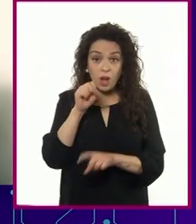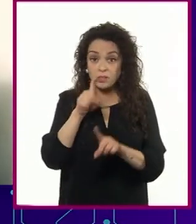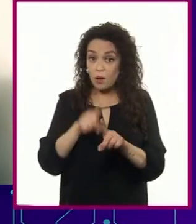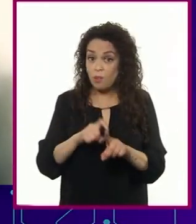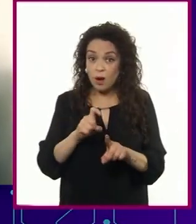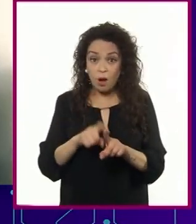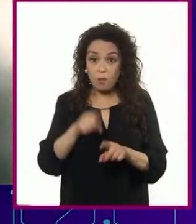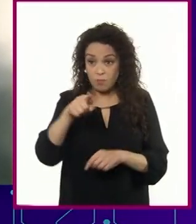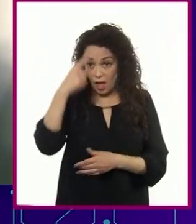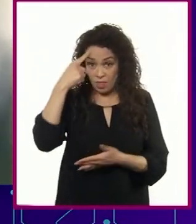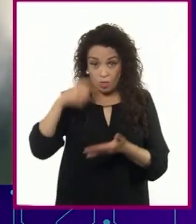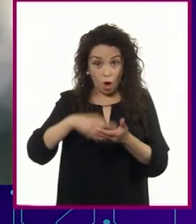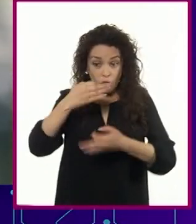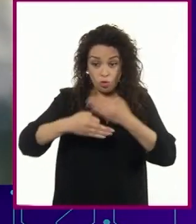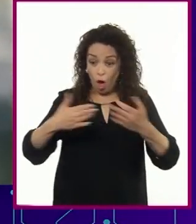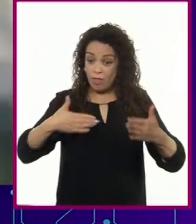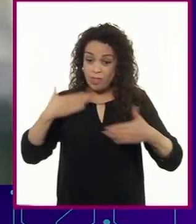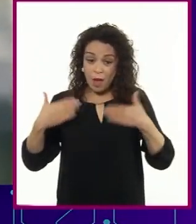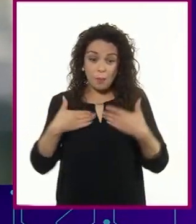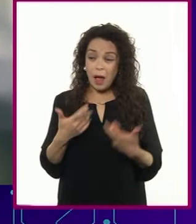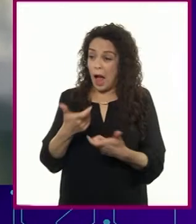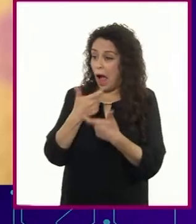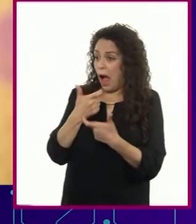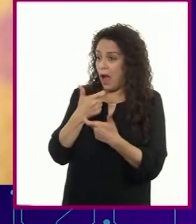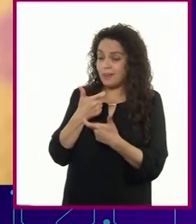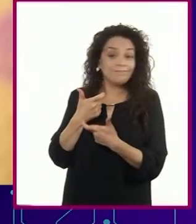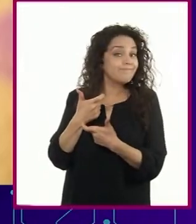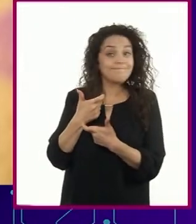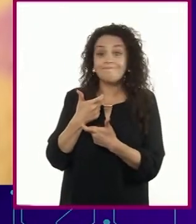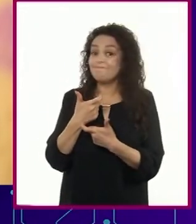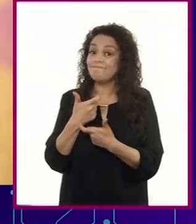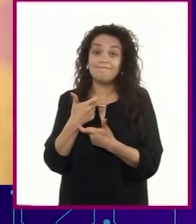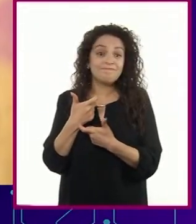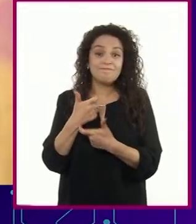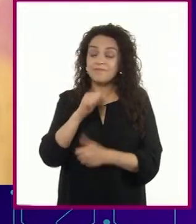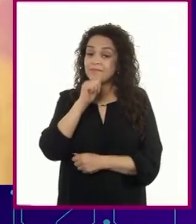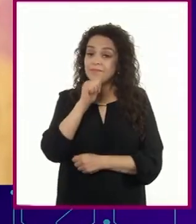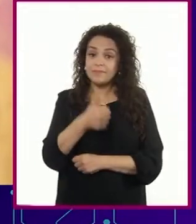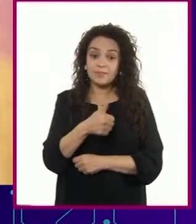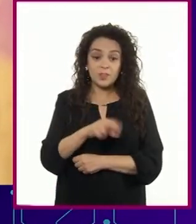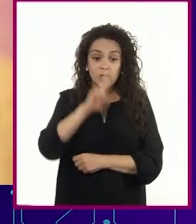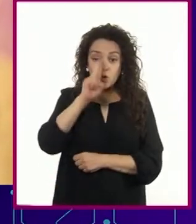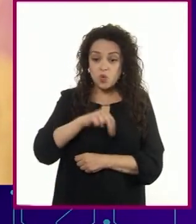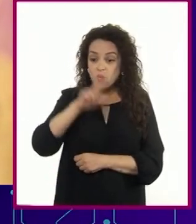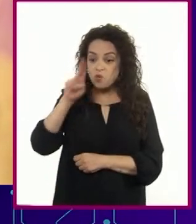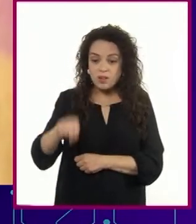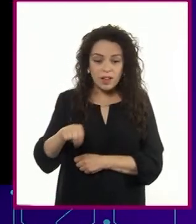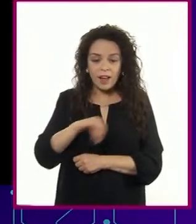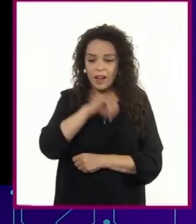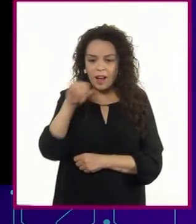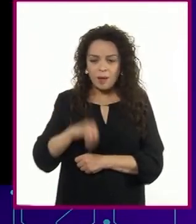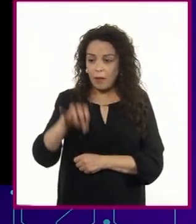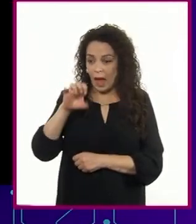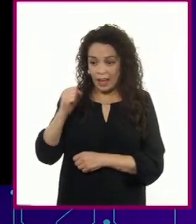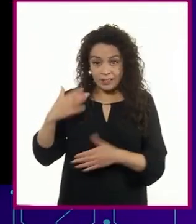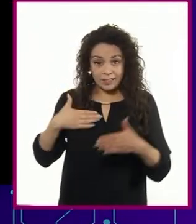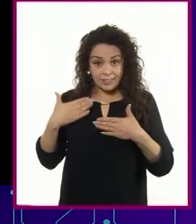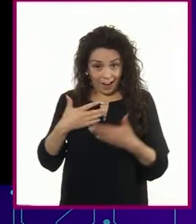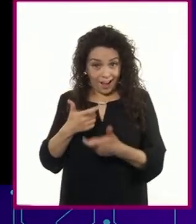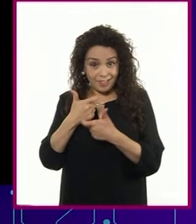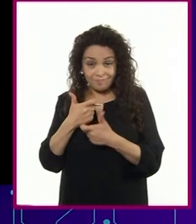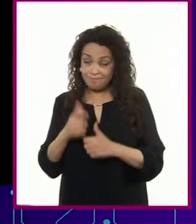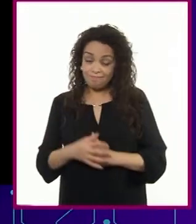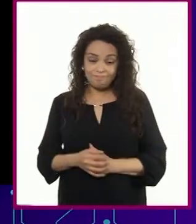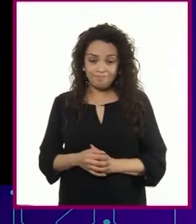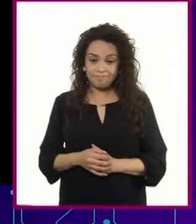creas que todo es diversión y risas porque nada que ver. Nunca ha terminado así para nada. Ningún niño crece